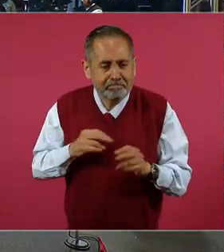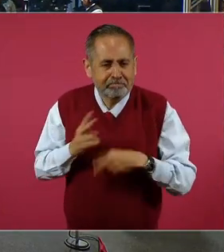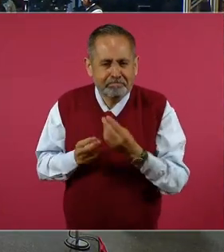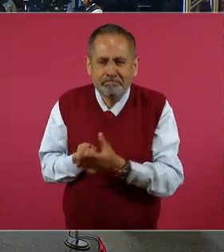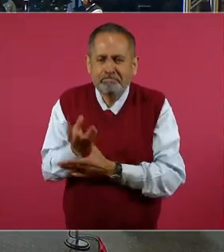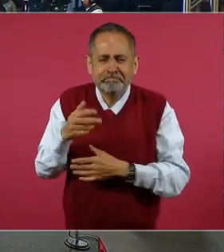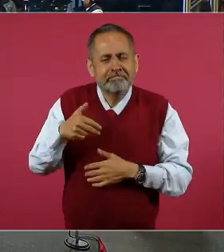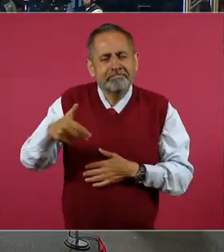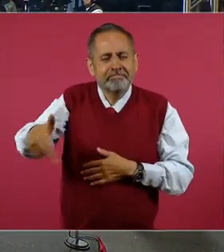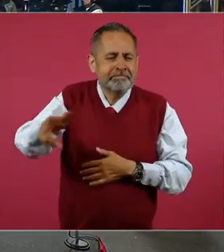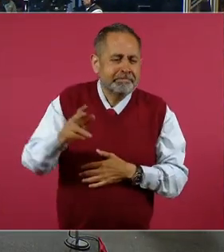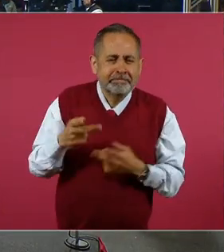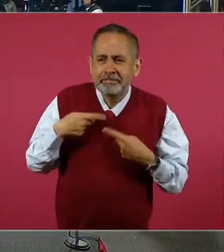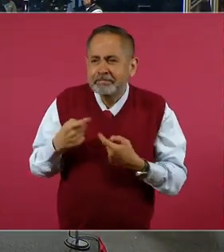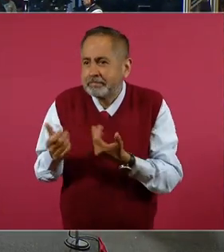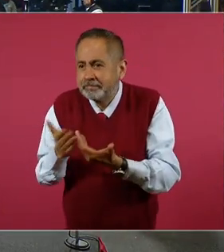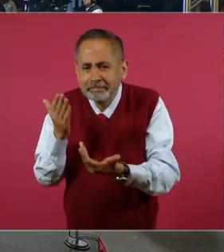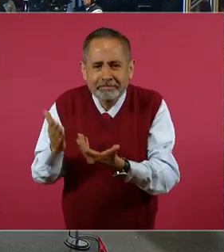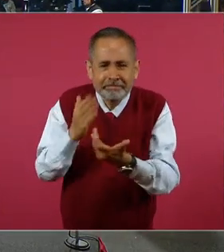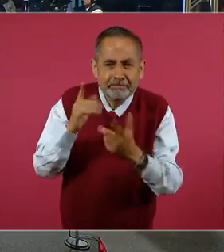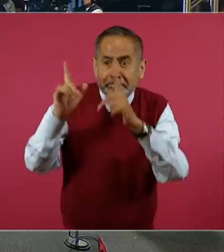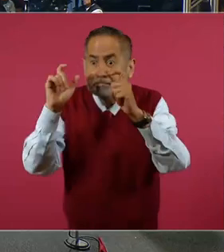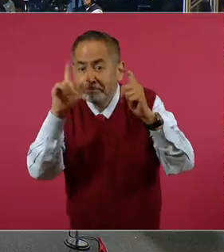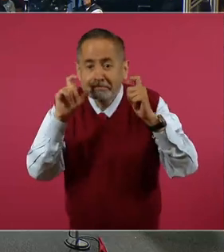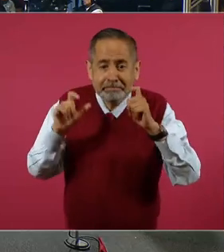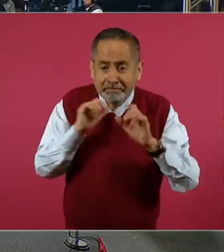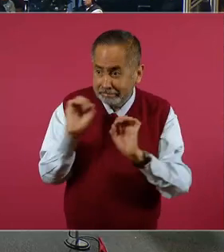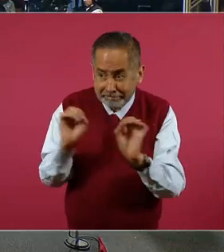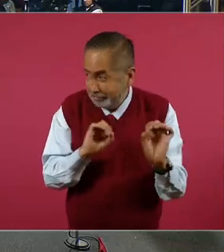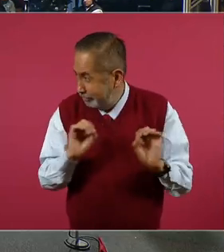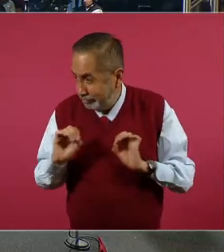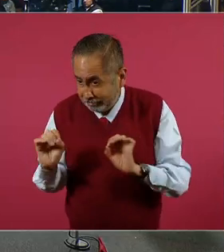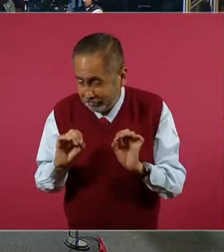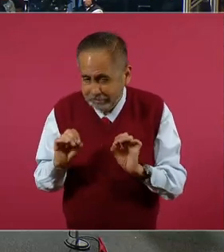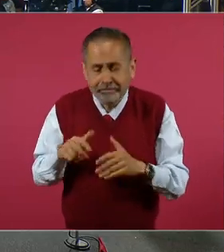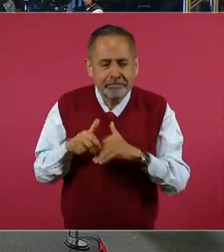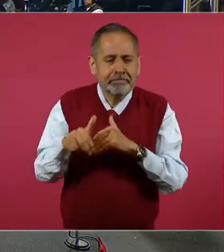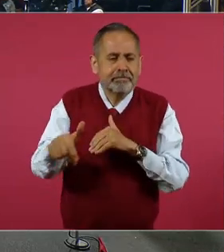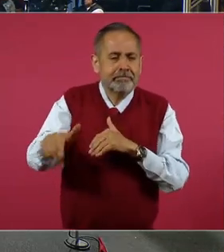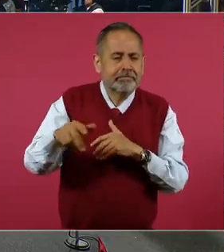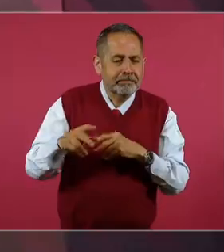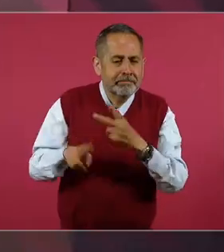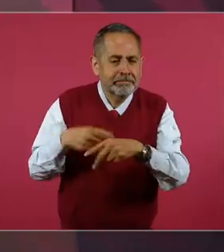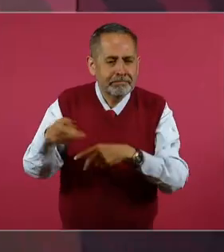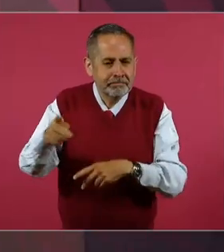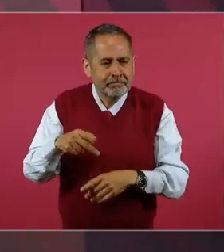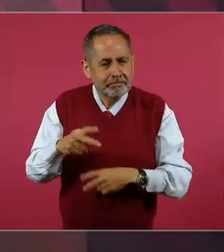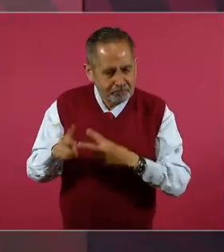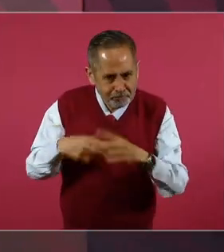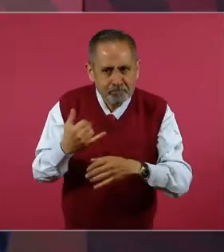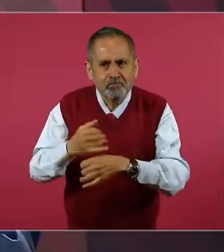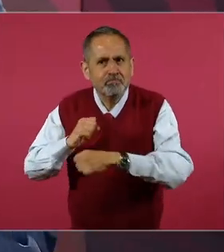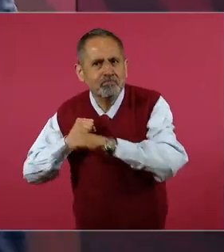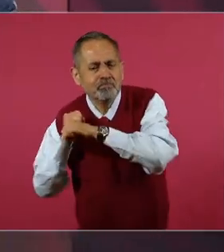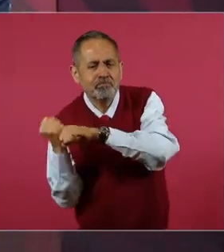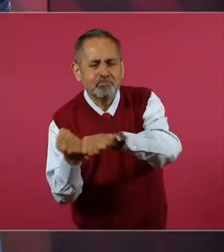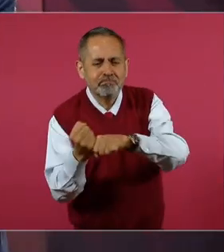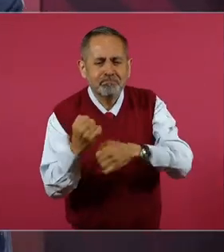mucha gente y que no me van a tomar fotos ni nada de eso, me puedo ir a